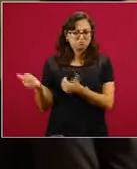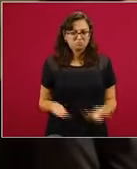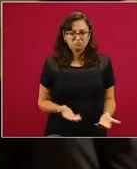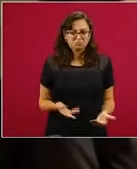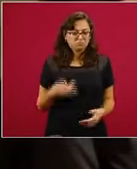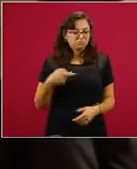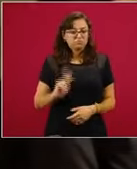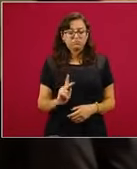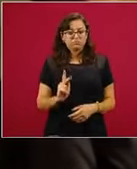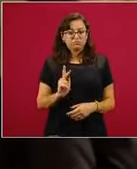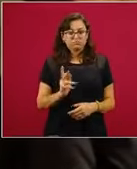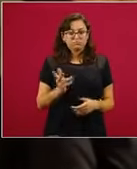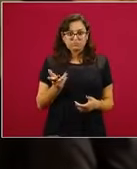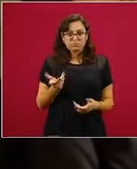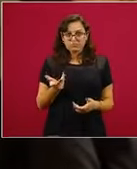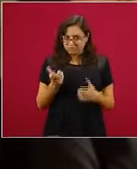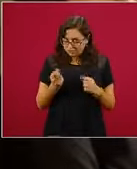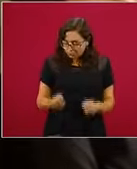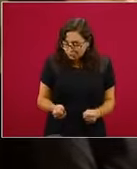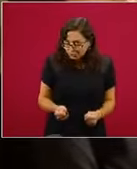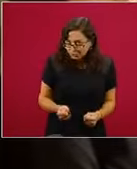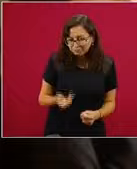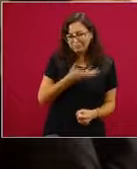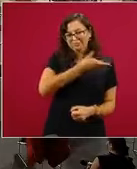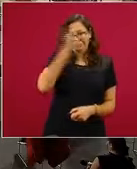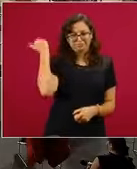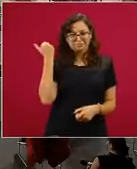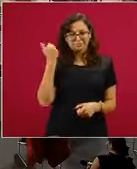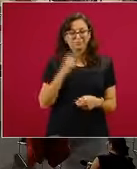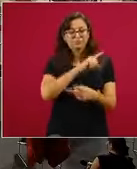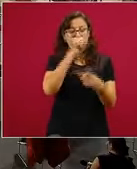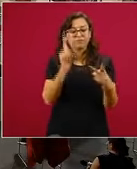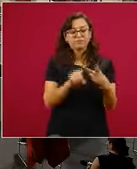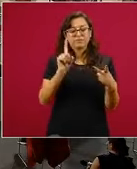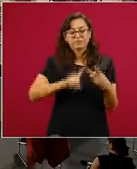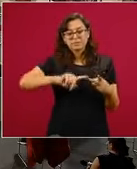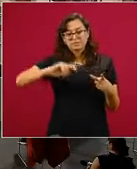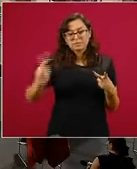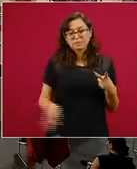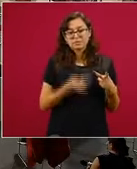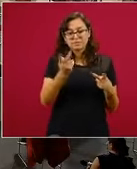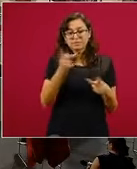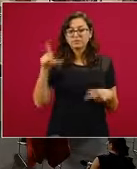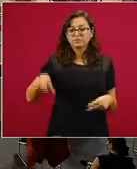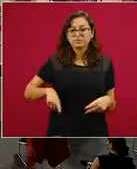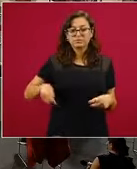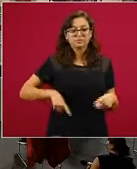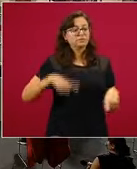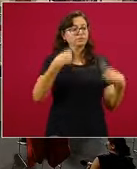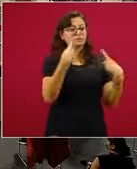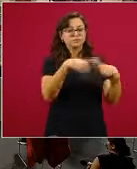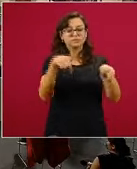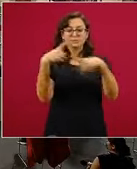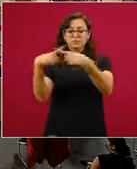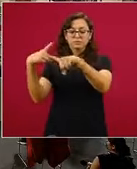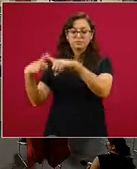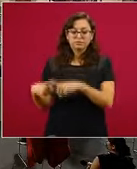no sabemos. ¿Cómo no? Y rapidísimo, una segunda, diferentes gobiernos estatales y